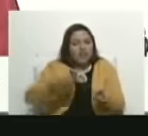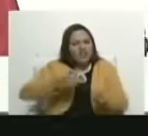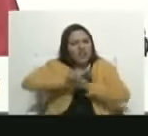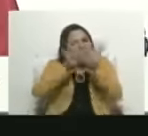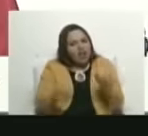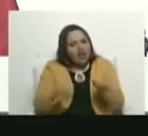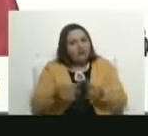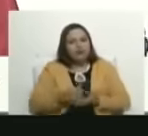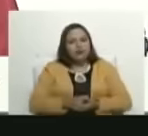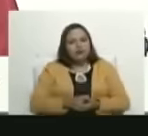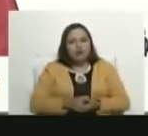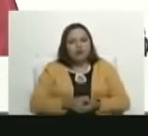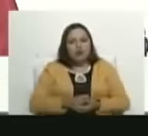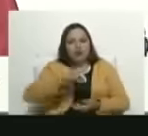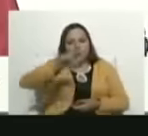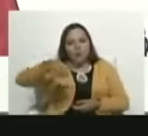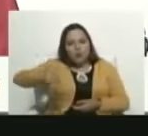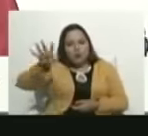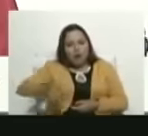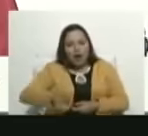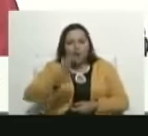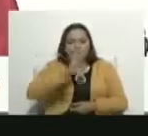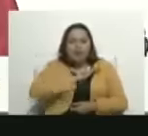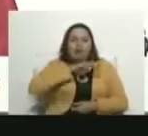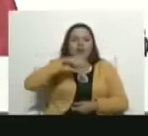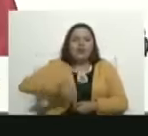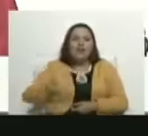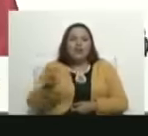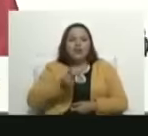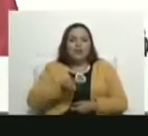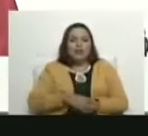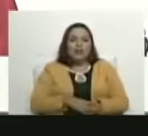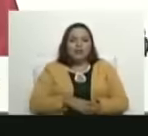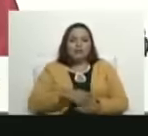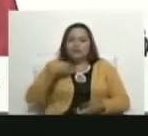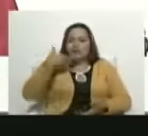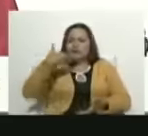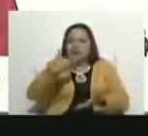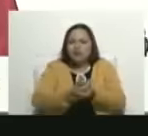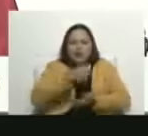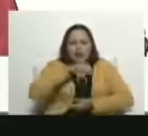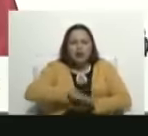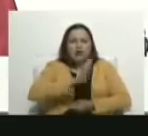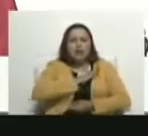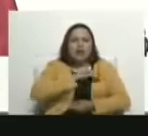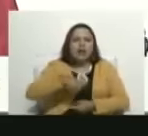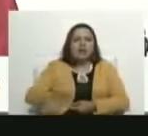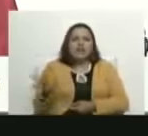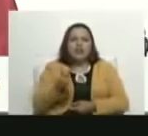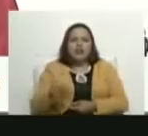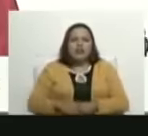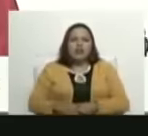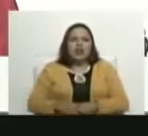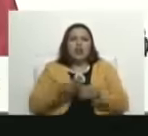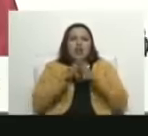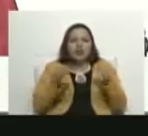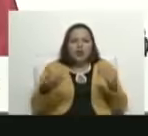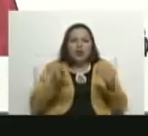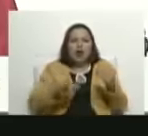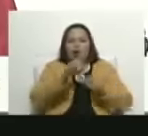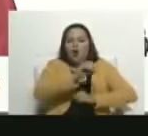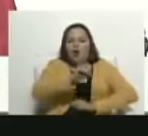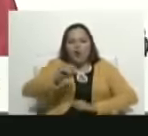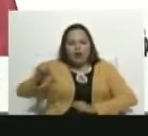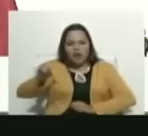La Guayana Esequiba es de Venezuela, históricamente. Nos pertenece. Todo lo que esté al